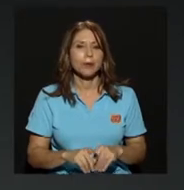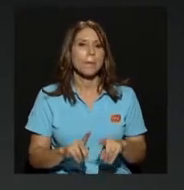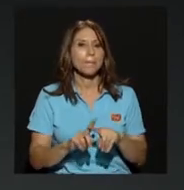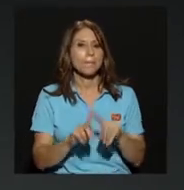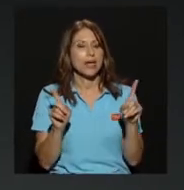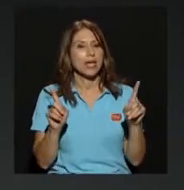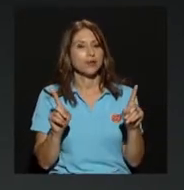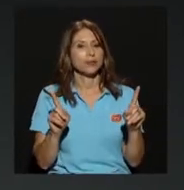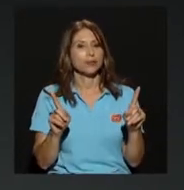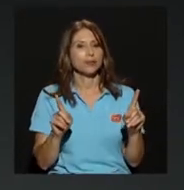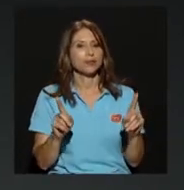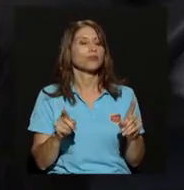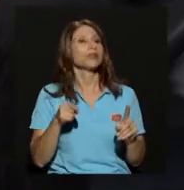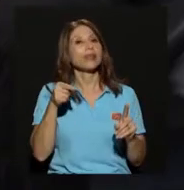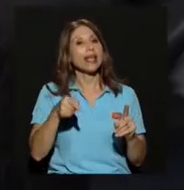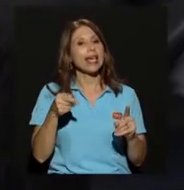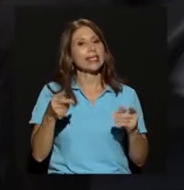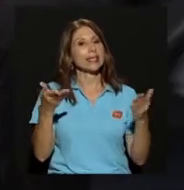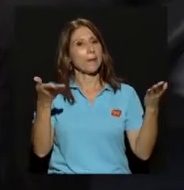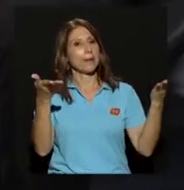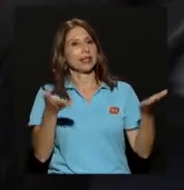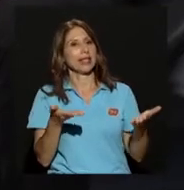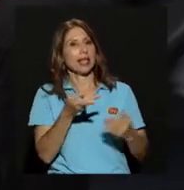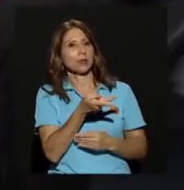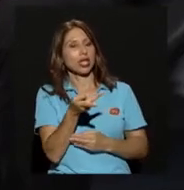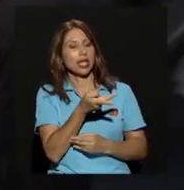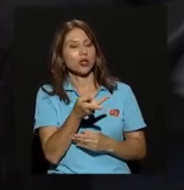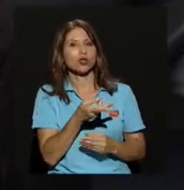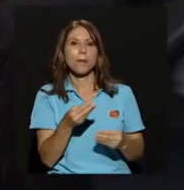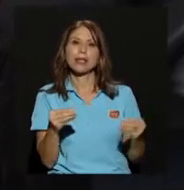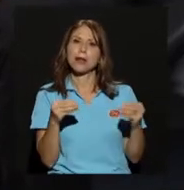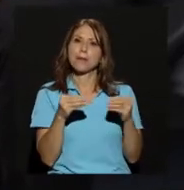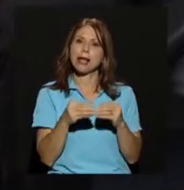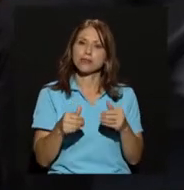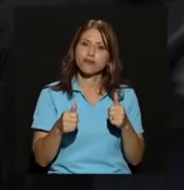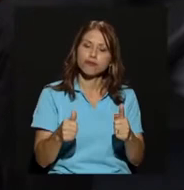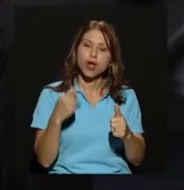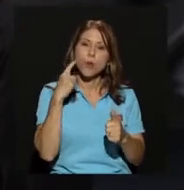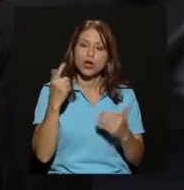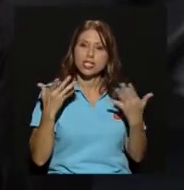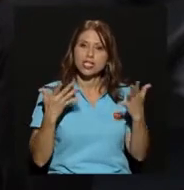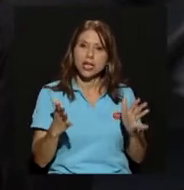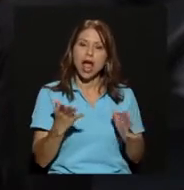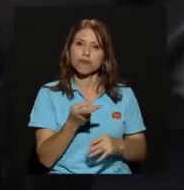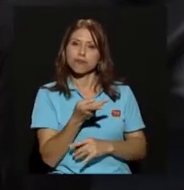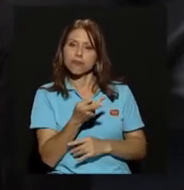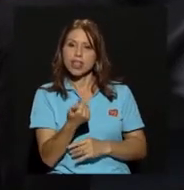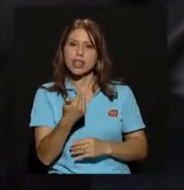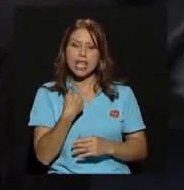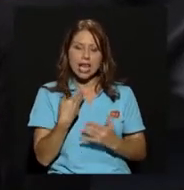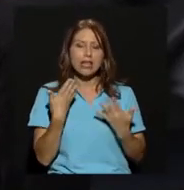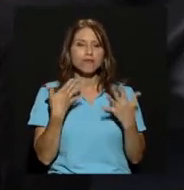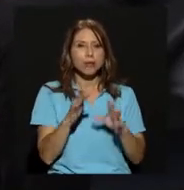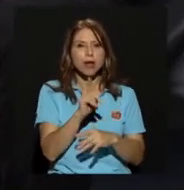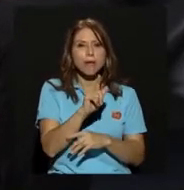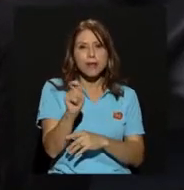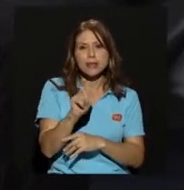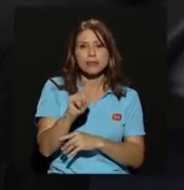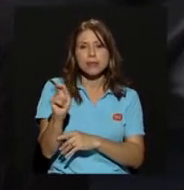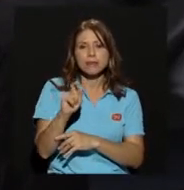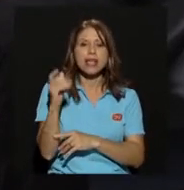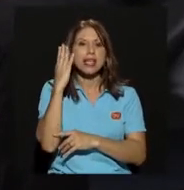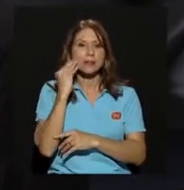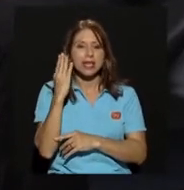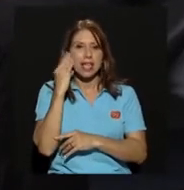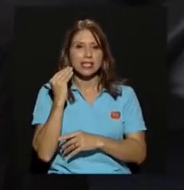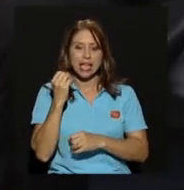pero esta presentación de ellos va a ser más rica porque ya tienen una experiencia de meses en la gestión